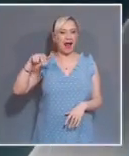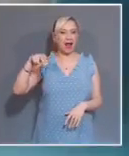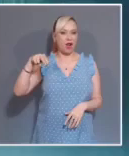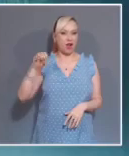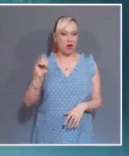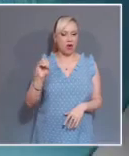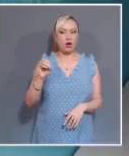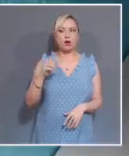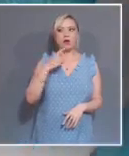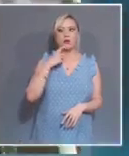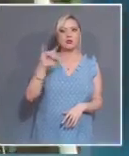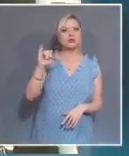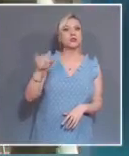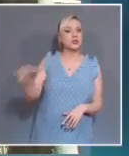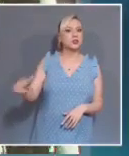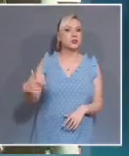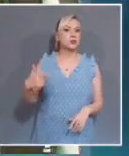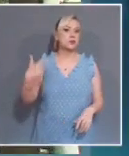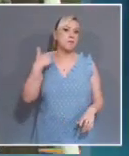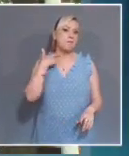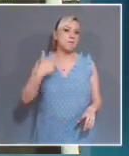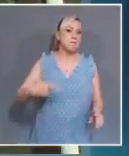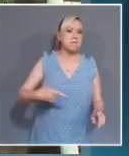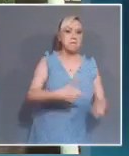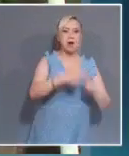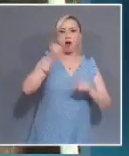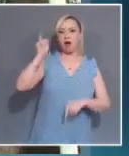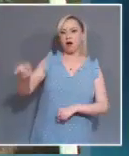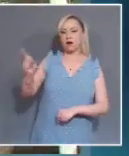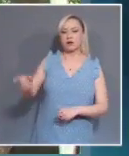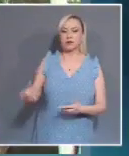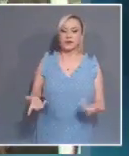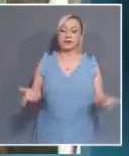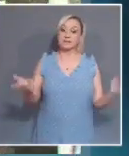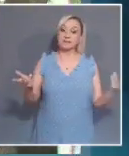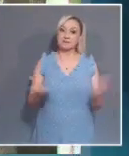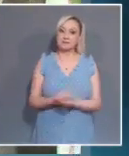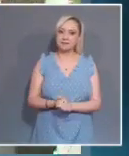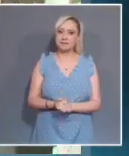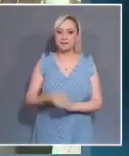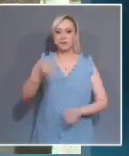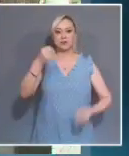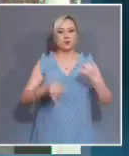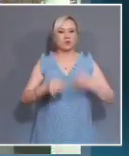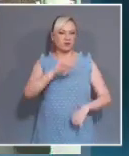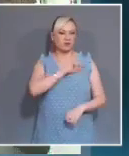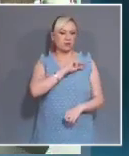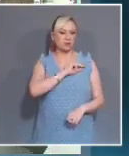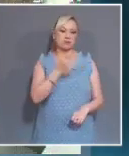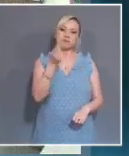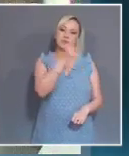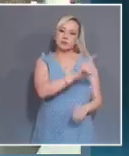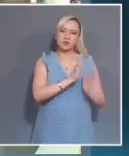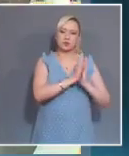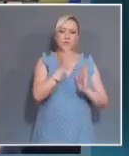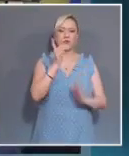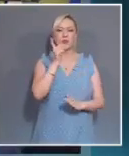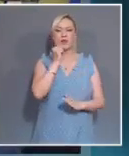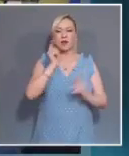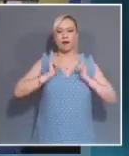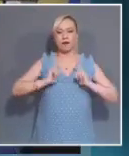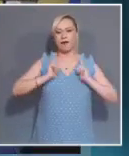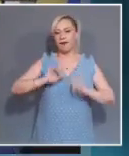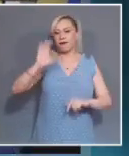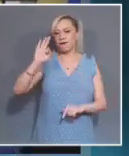calificado. Un juez federal de control ordenó a la Fiscalía General de la República ampliar la investigación en contra